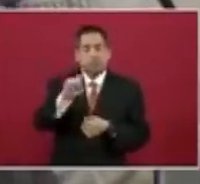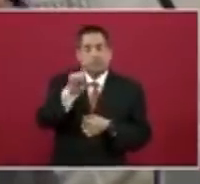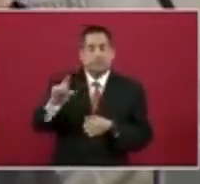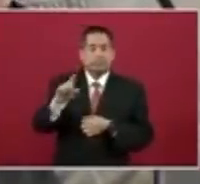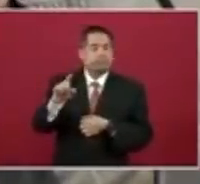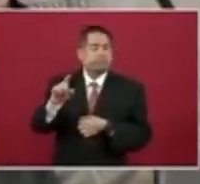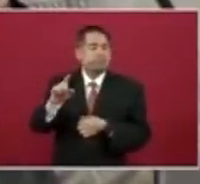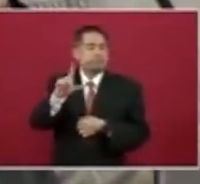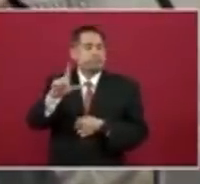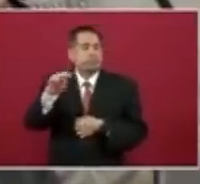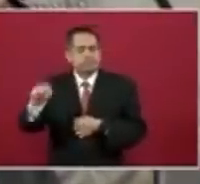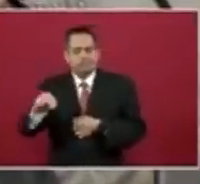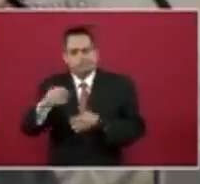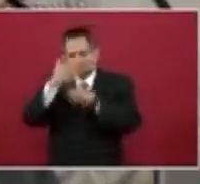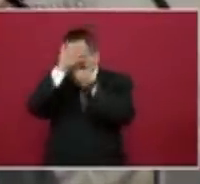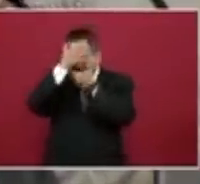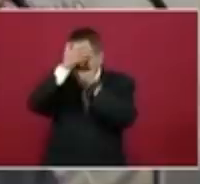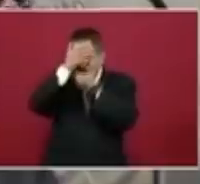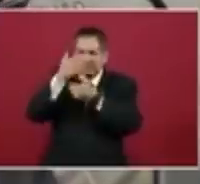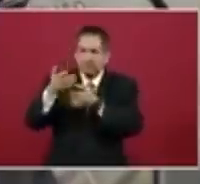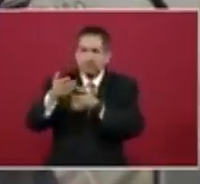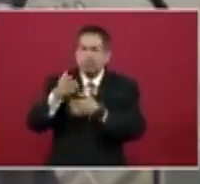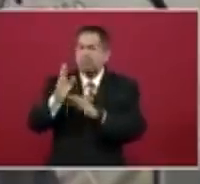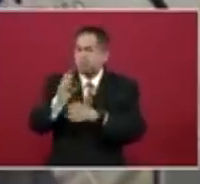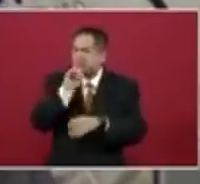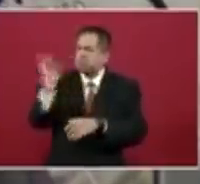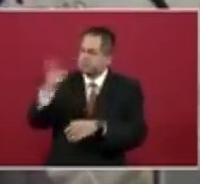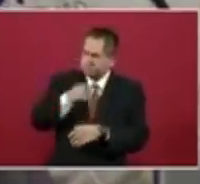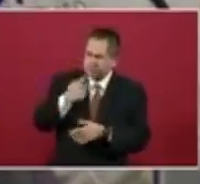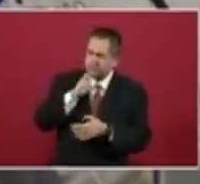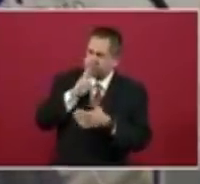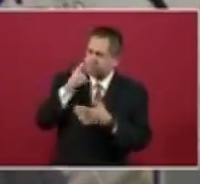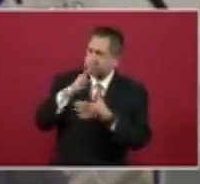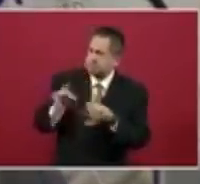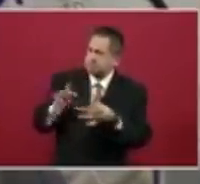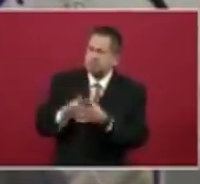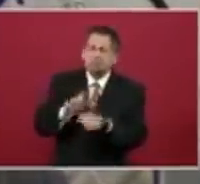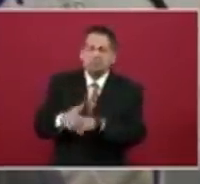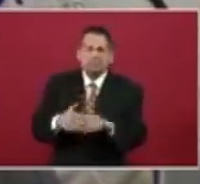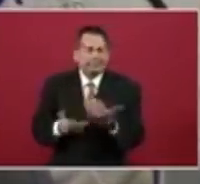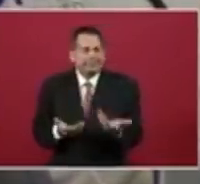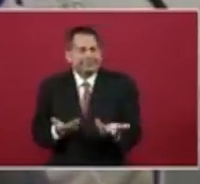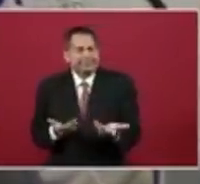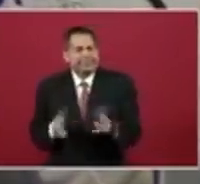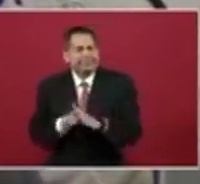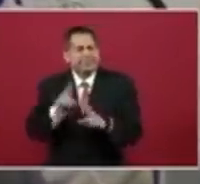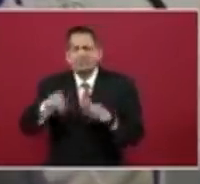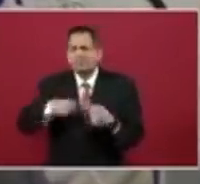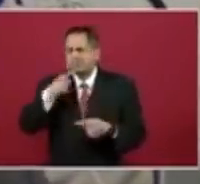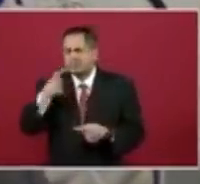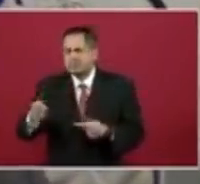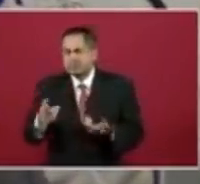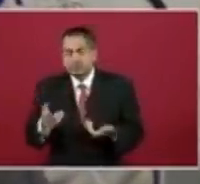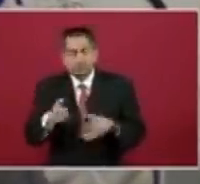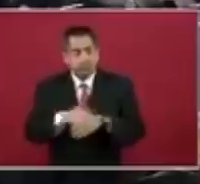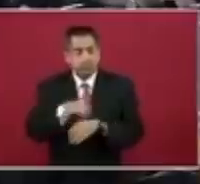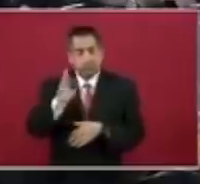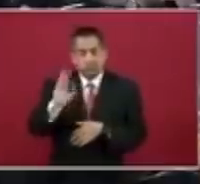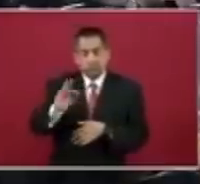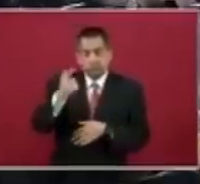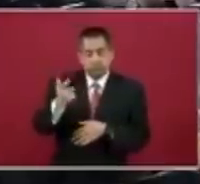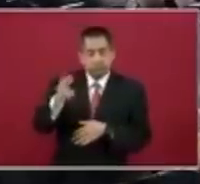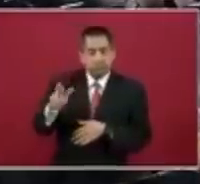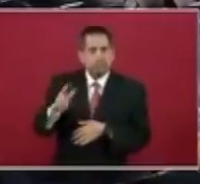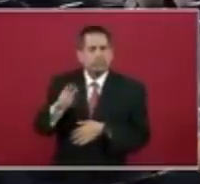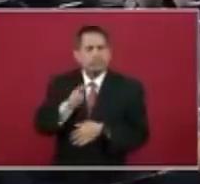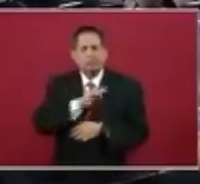Nacional que le piden razones de lo que sucedió allí y de qué manera van a actuar, sobre todo ante esta demanda, uno, de que la Fiscalía General de la República,